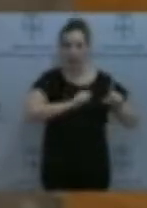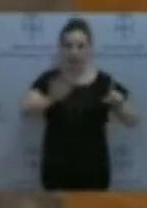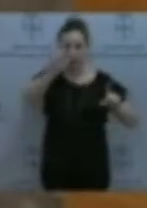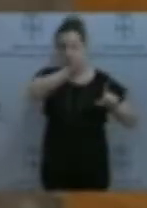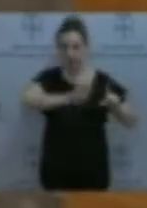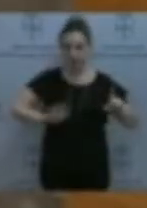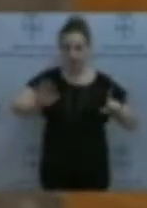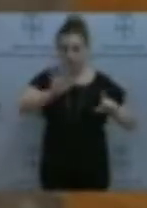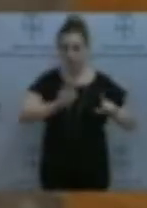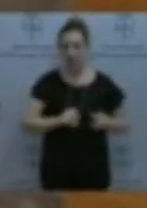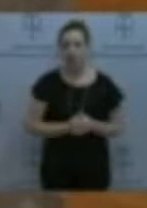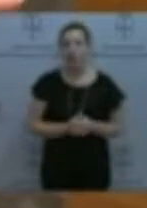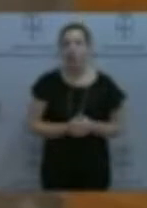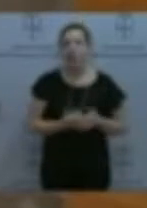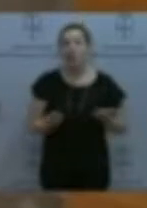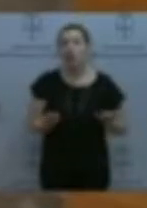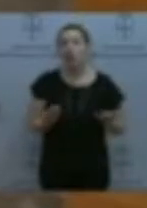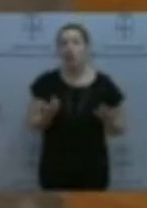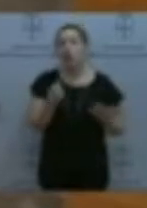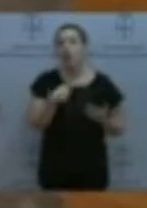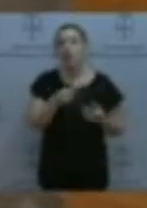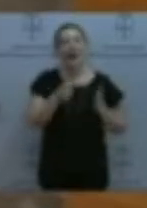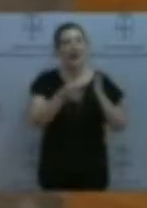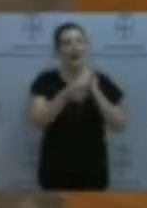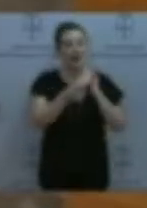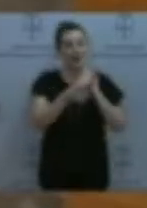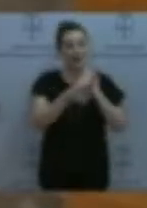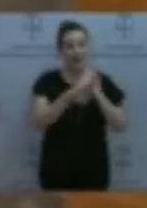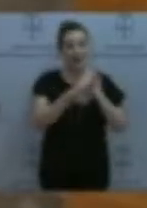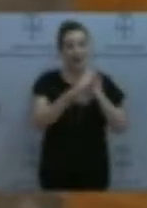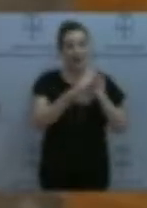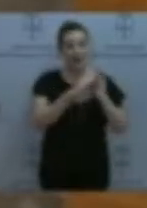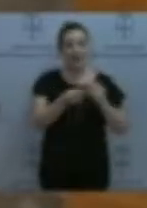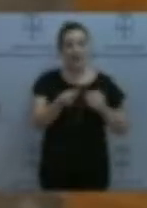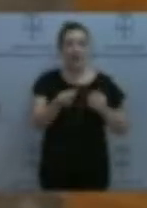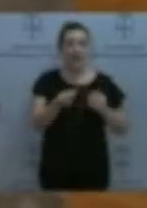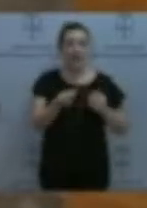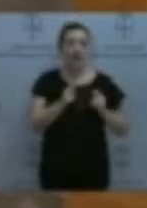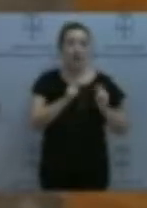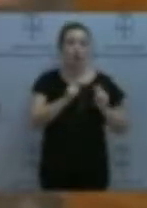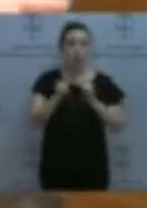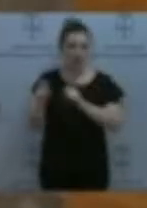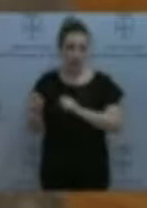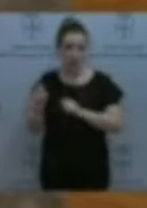del suministro, en este caso, fue también adecuada a los requerimientos planteados.